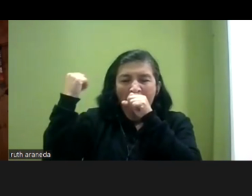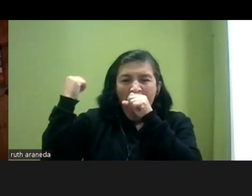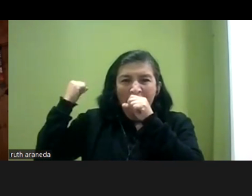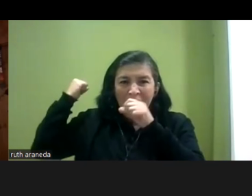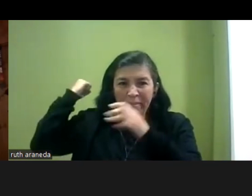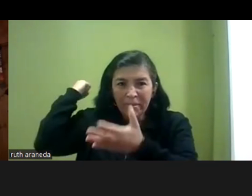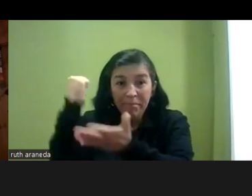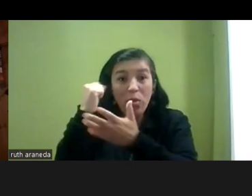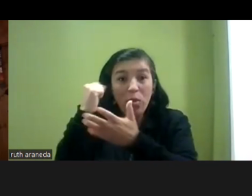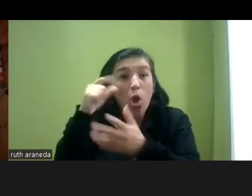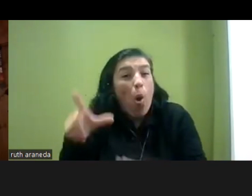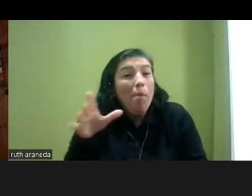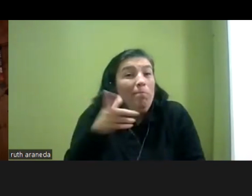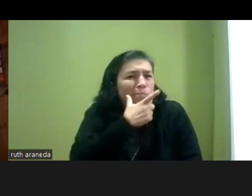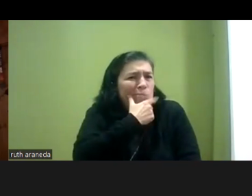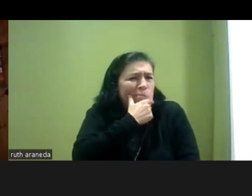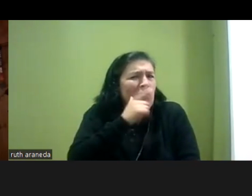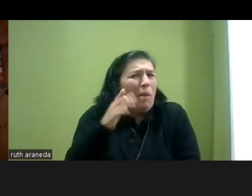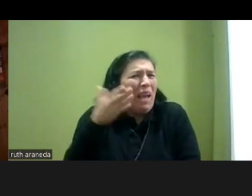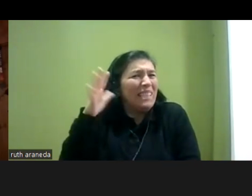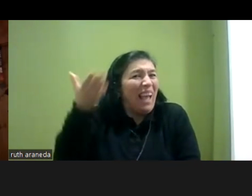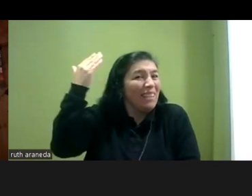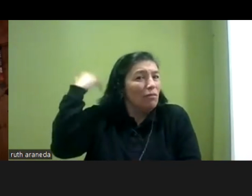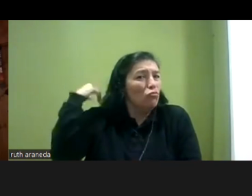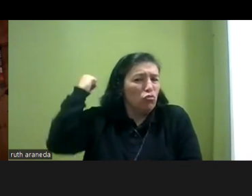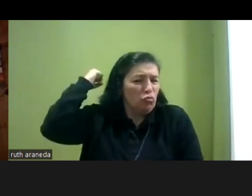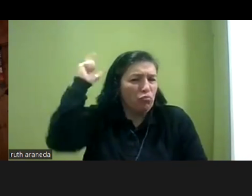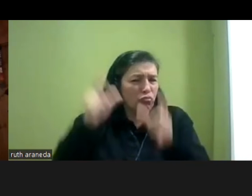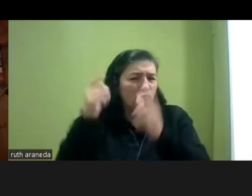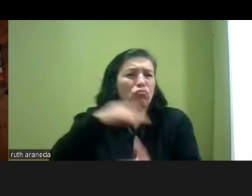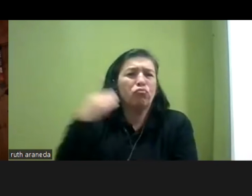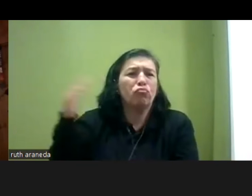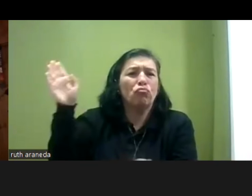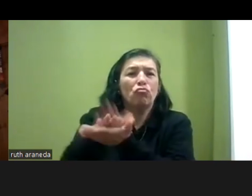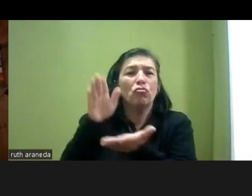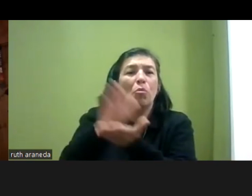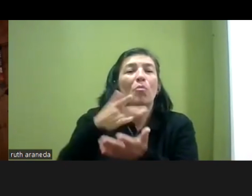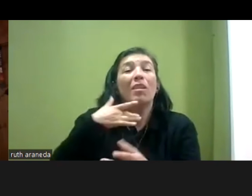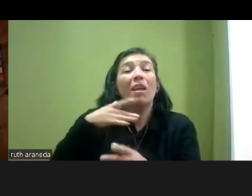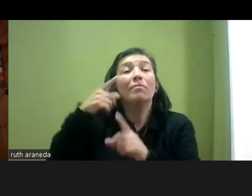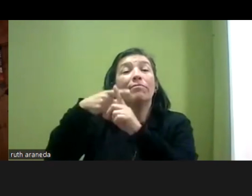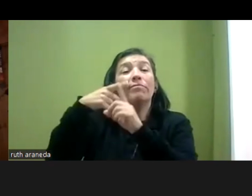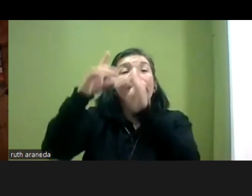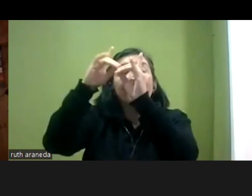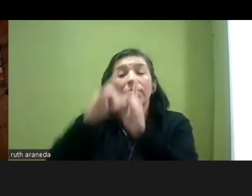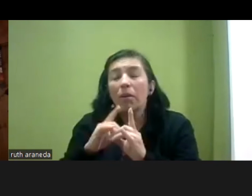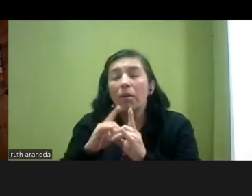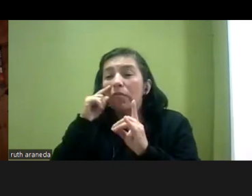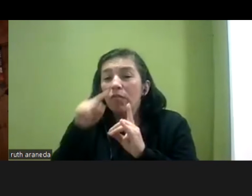menos sospecha de sacrificio humano, digámoslo así, porque hay tumbas en donde repetidas